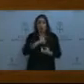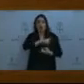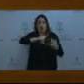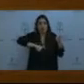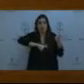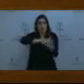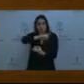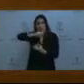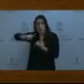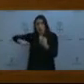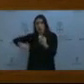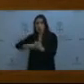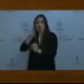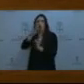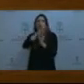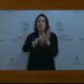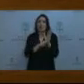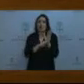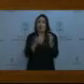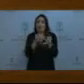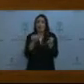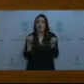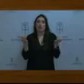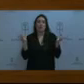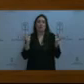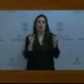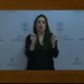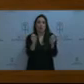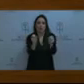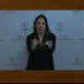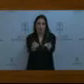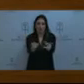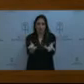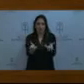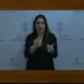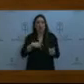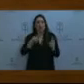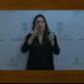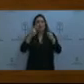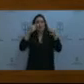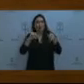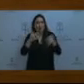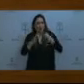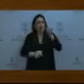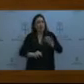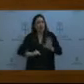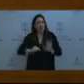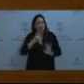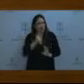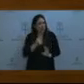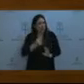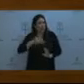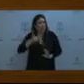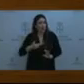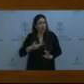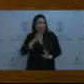el programa pierda cada vez más efectividad. Insistimos mucho en situación jurídica porque creemos que desde el